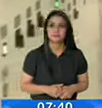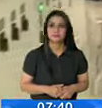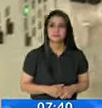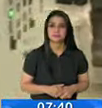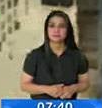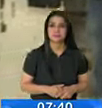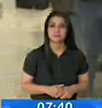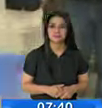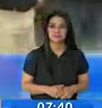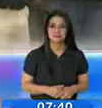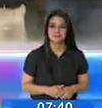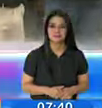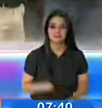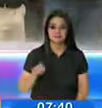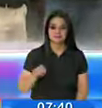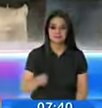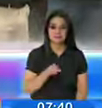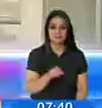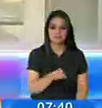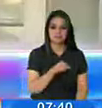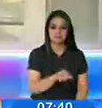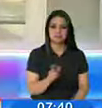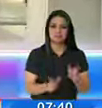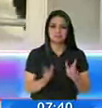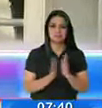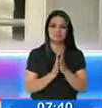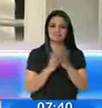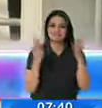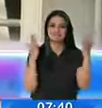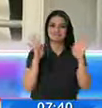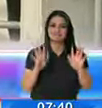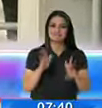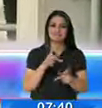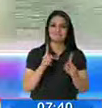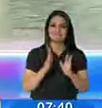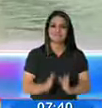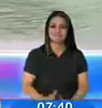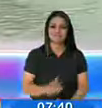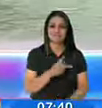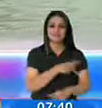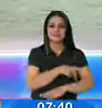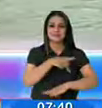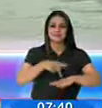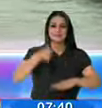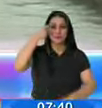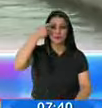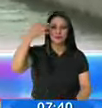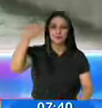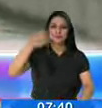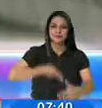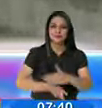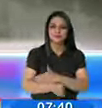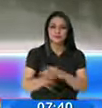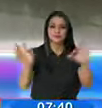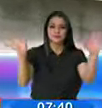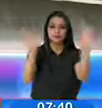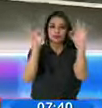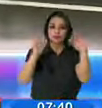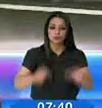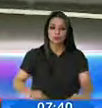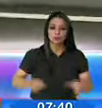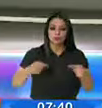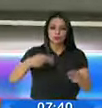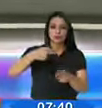Así, activando las turbinas con aplausos de gran alegría, fue como el prefecto de Pichincha, Gustavo Baroja, inauguró la planta hidroeléctrica